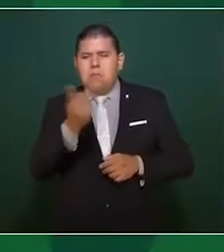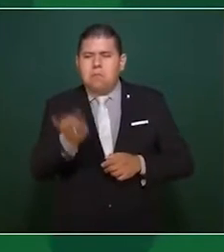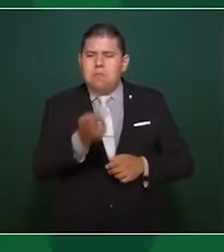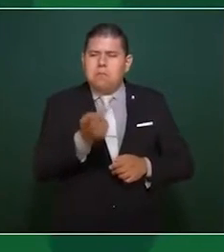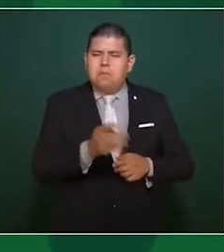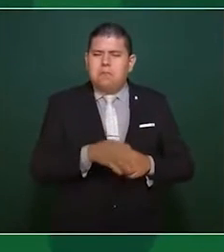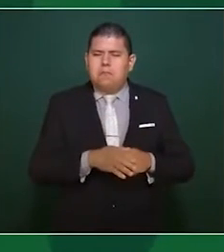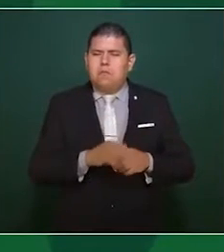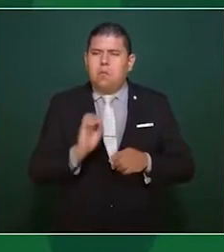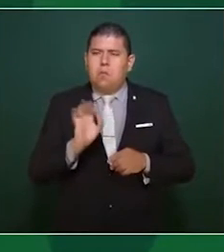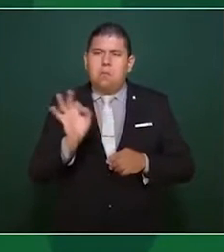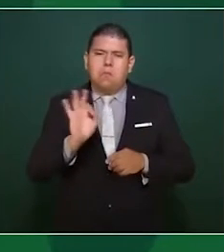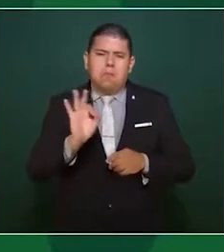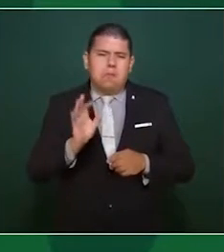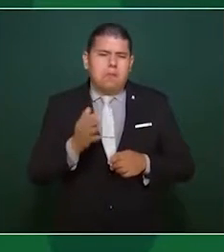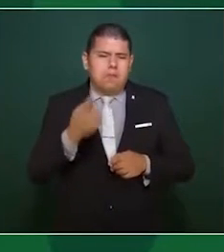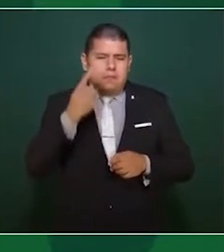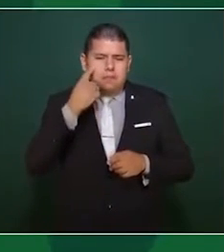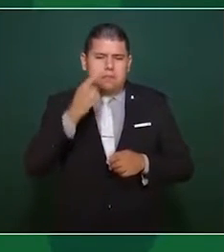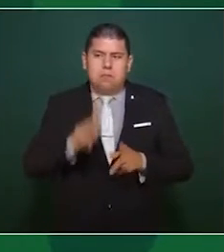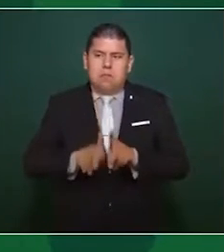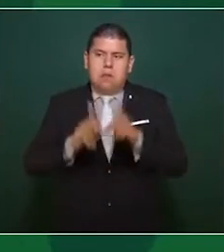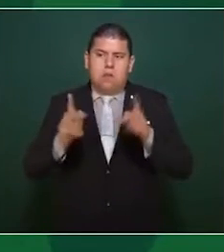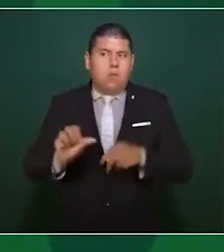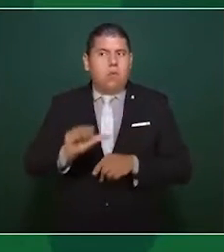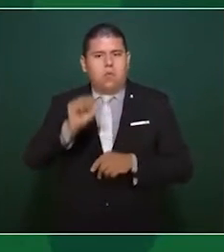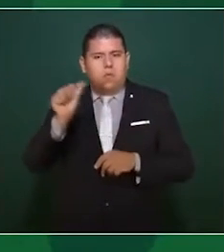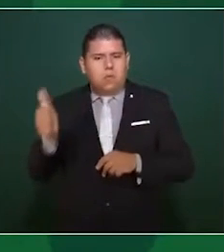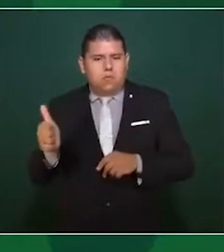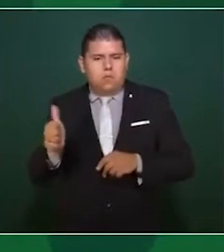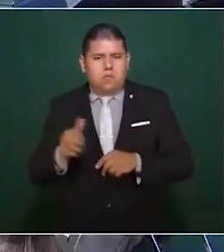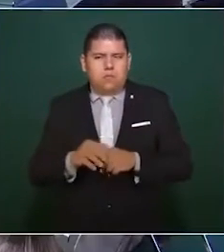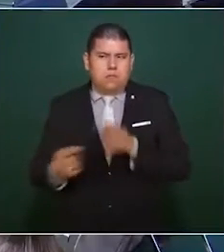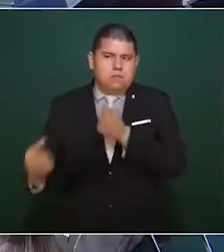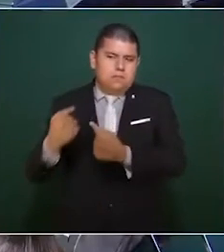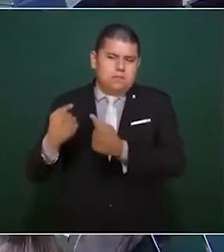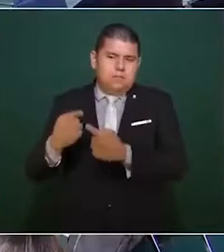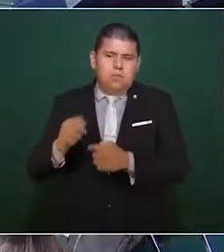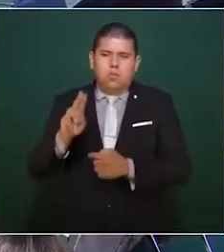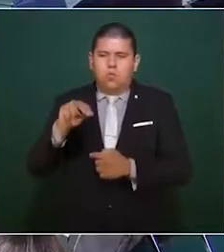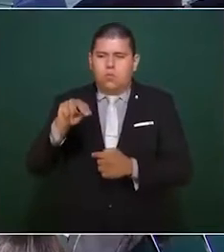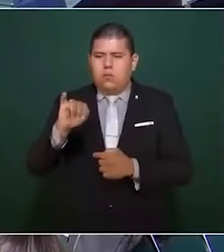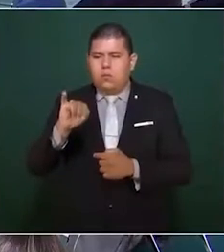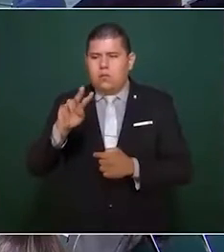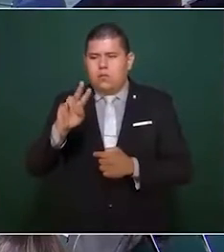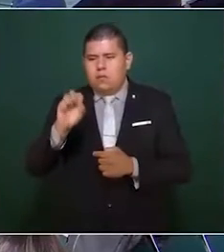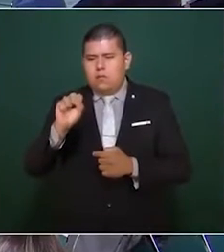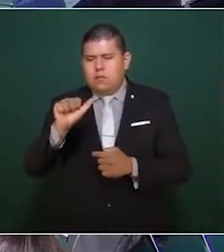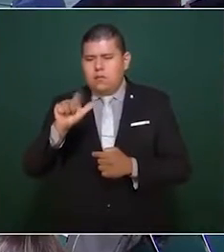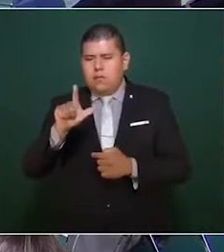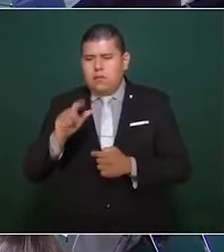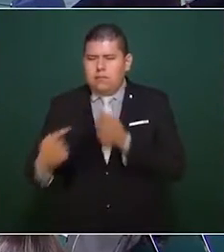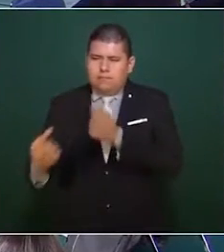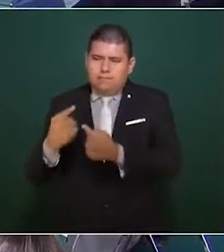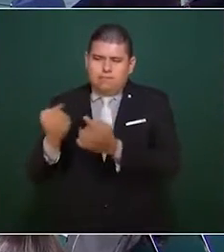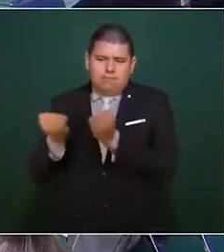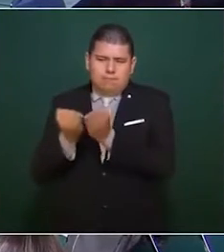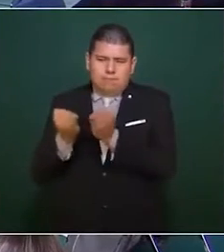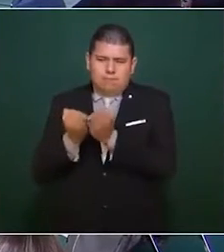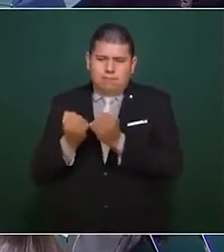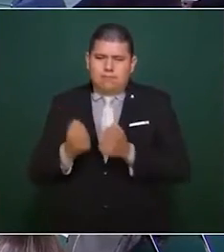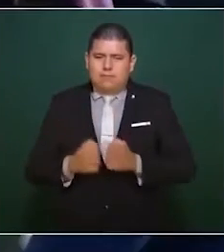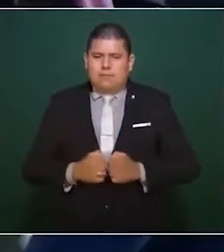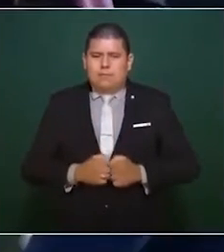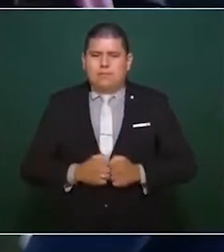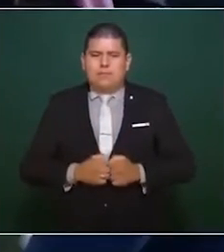bueno, el otro periódico contrario a nosotros, El Universal, ¿sí?,